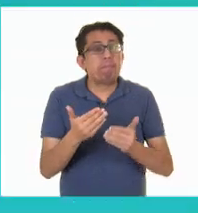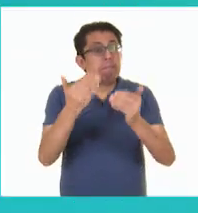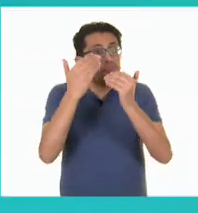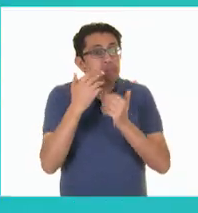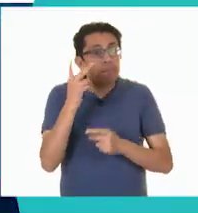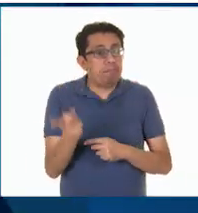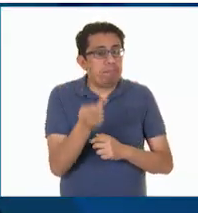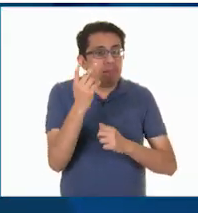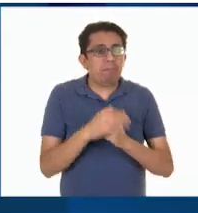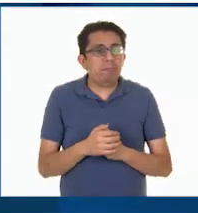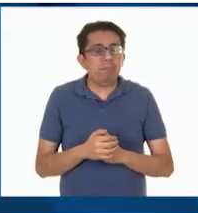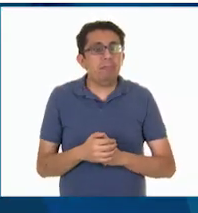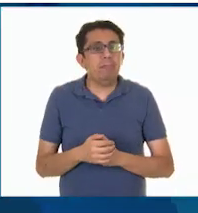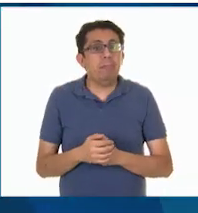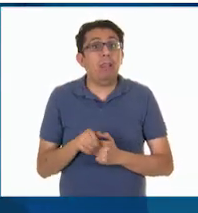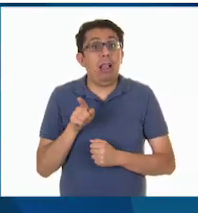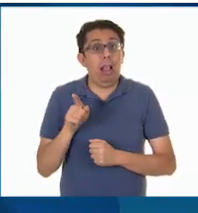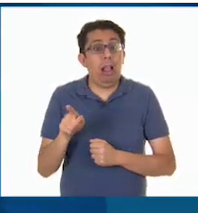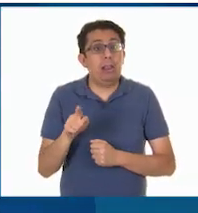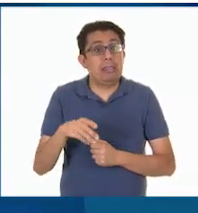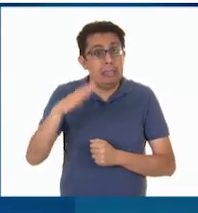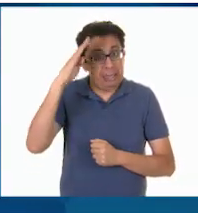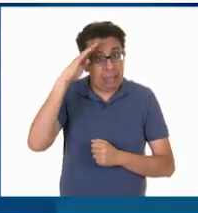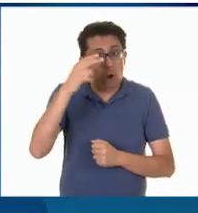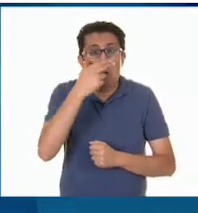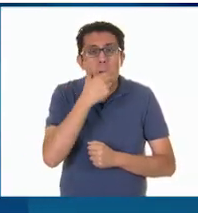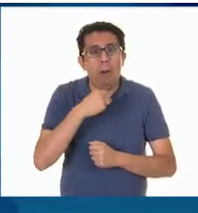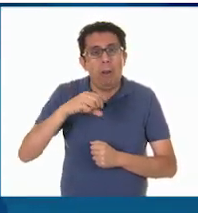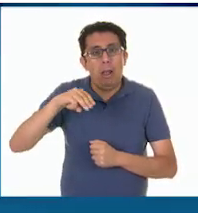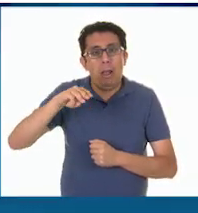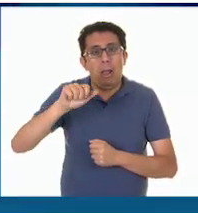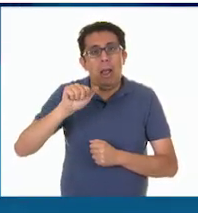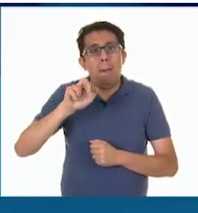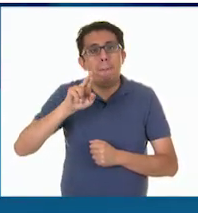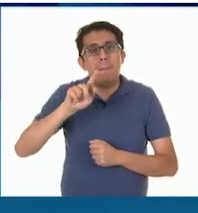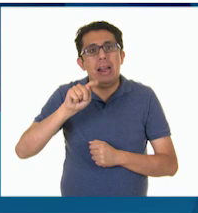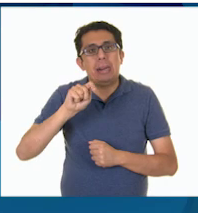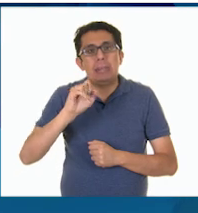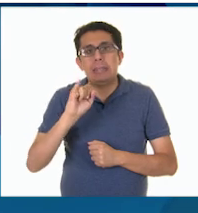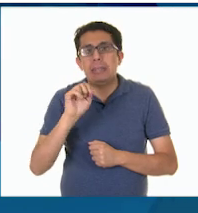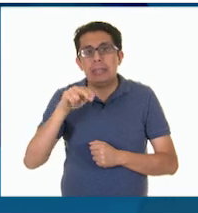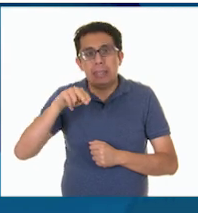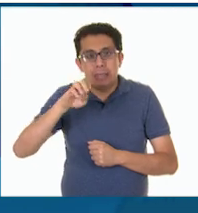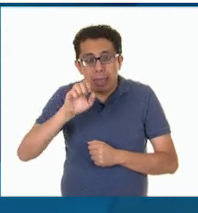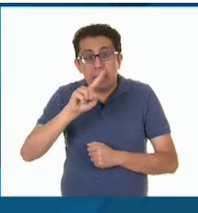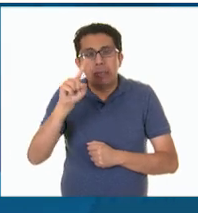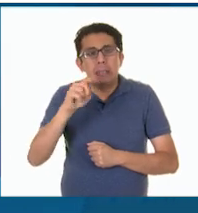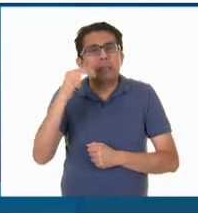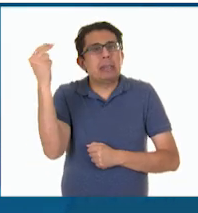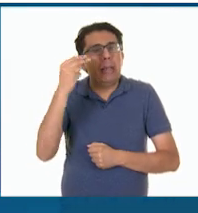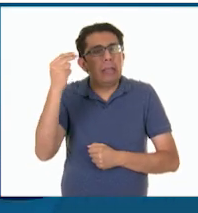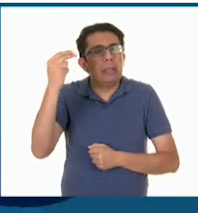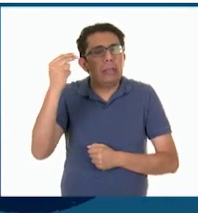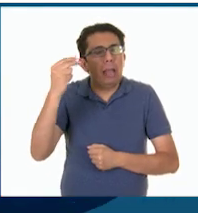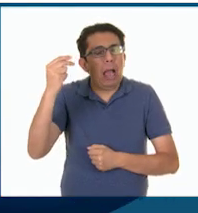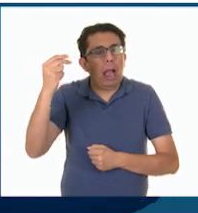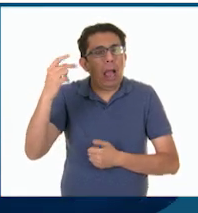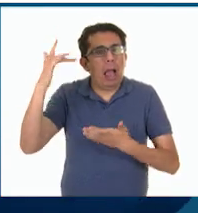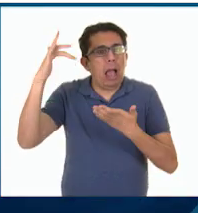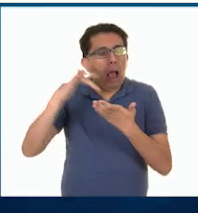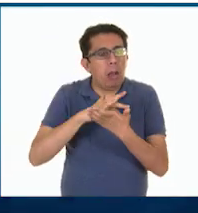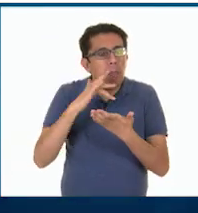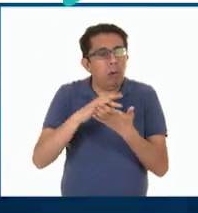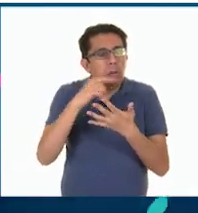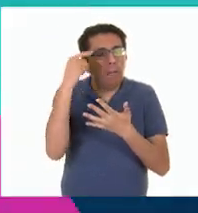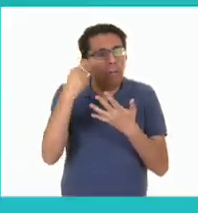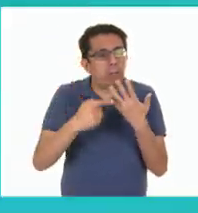pregunta es, ¿qué apoyos necesitaba el señor Martínez para enfrentar esta situación? Pues es importante señalar,